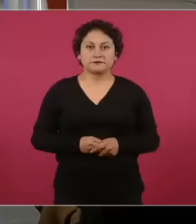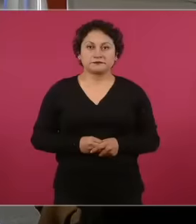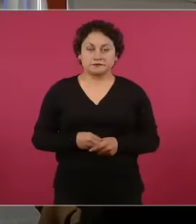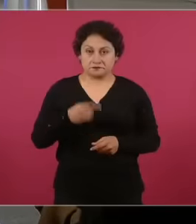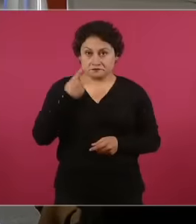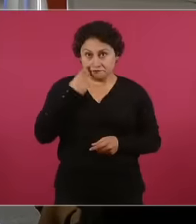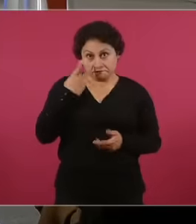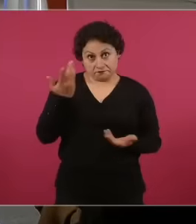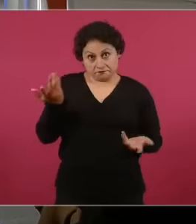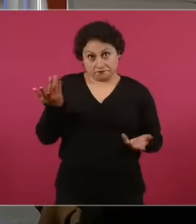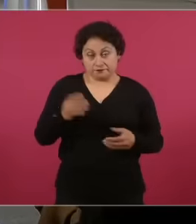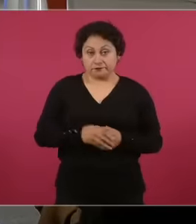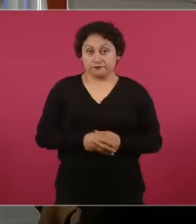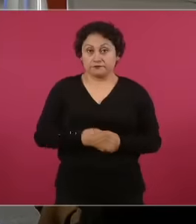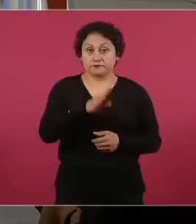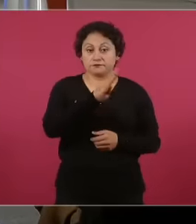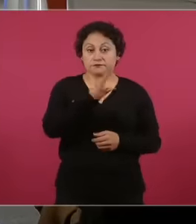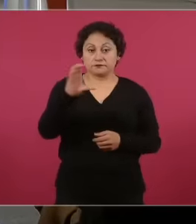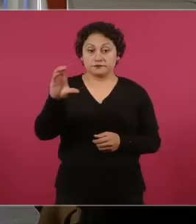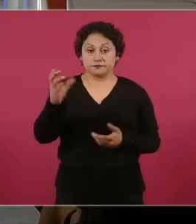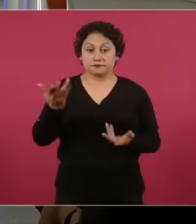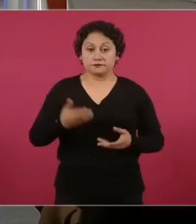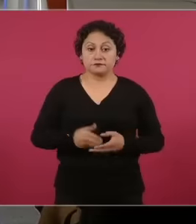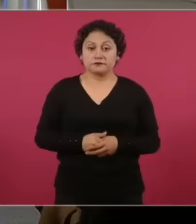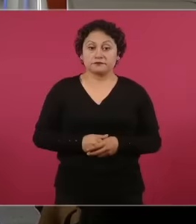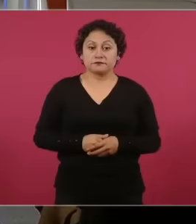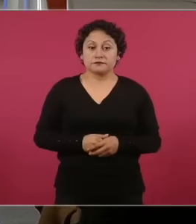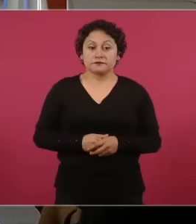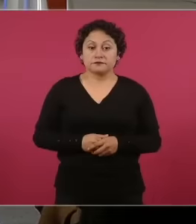Mire, Baja California,